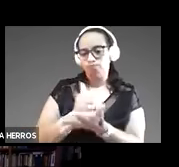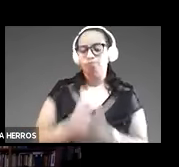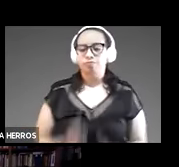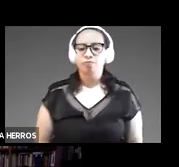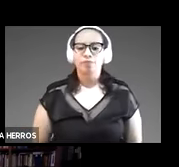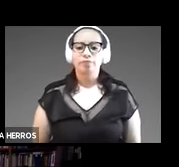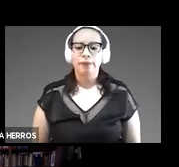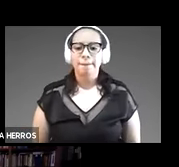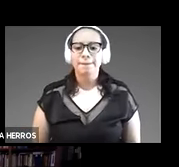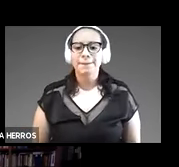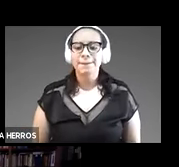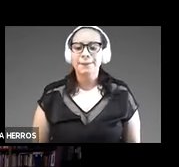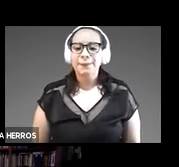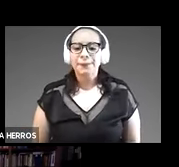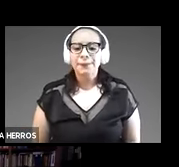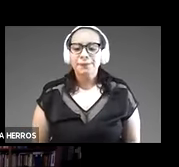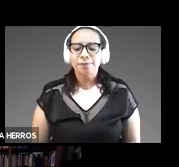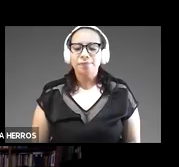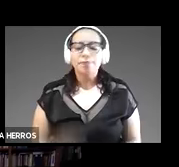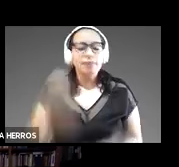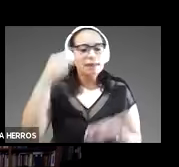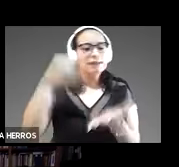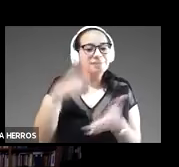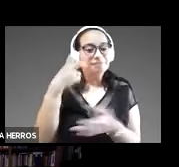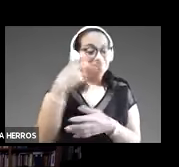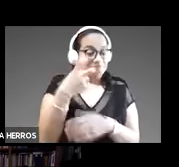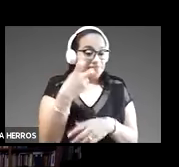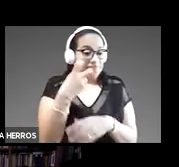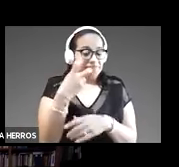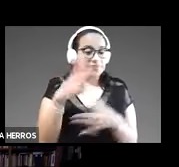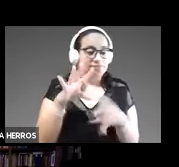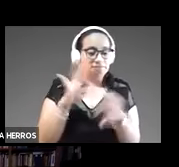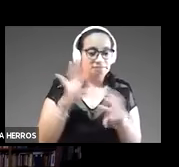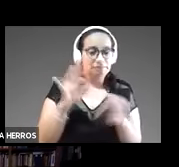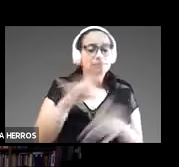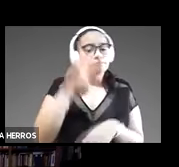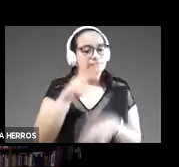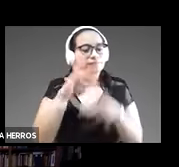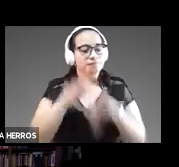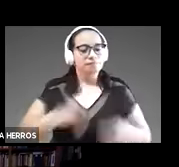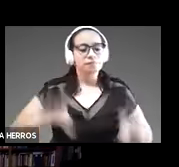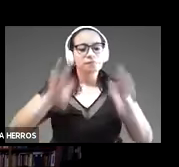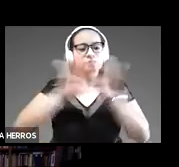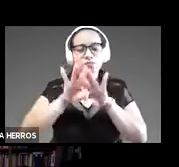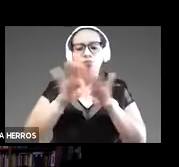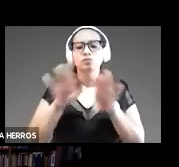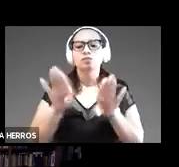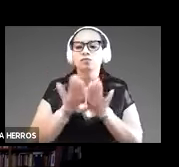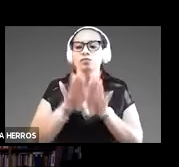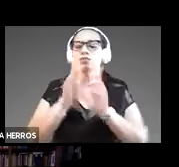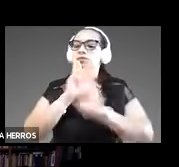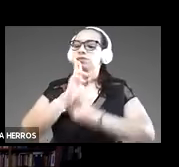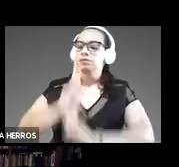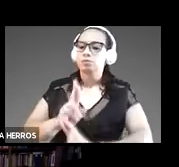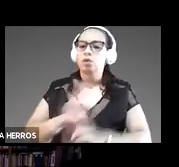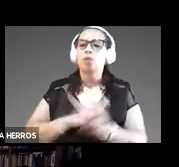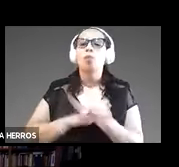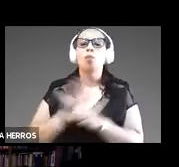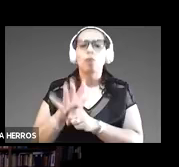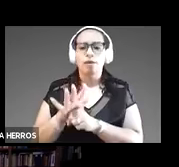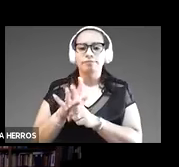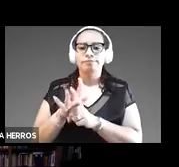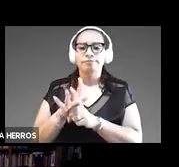Creo que esto que señalas es muy importante y justo responde como, ahí